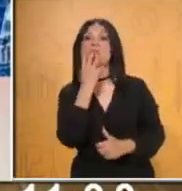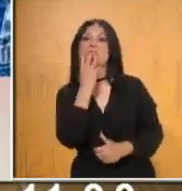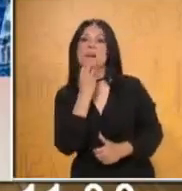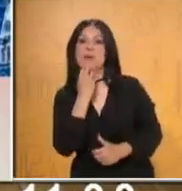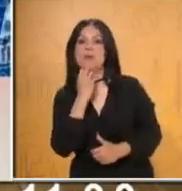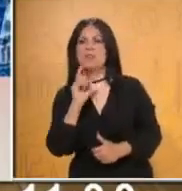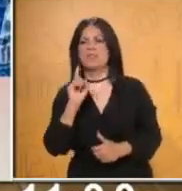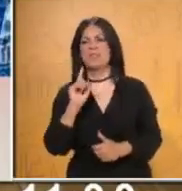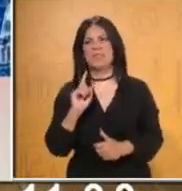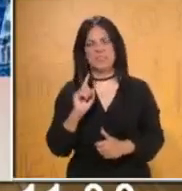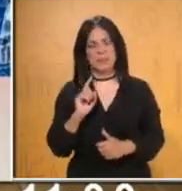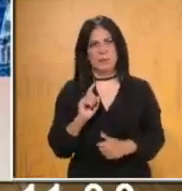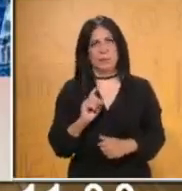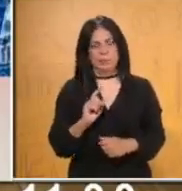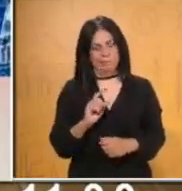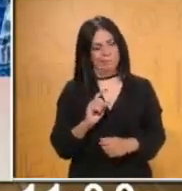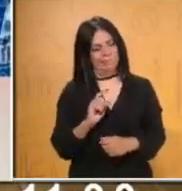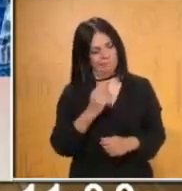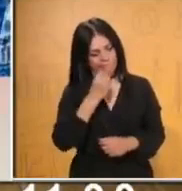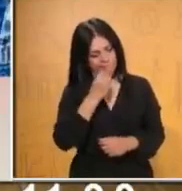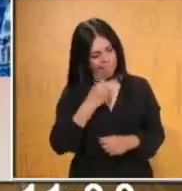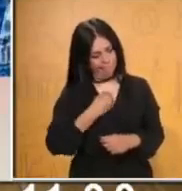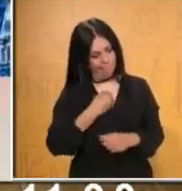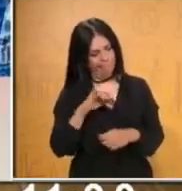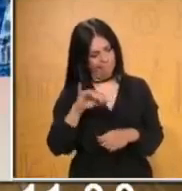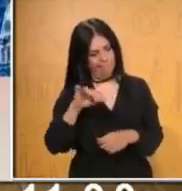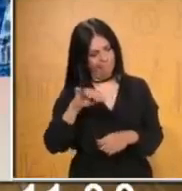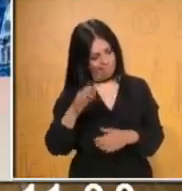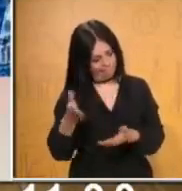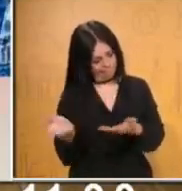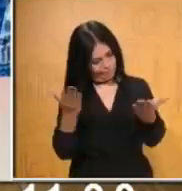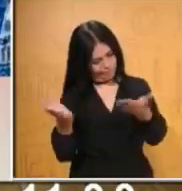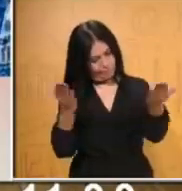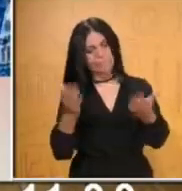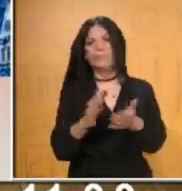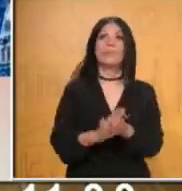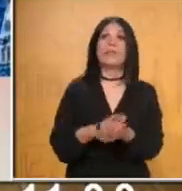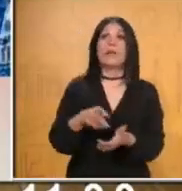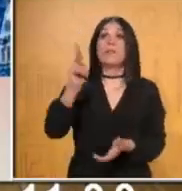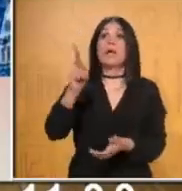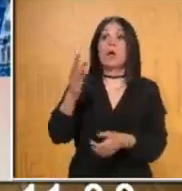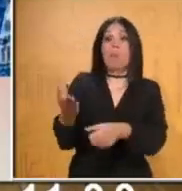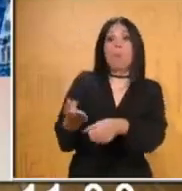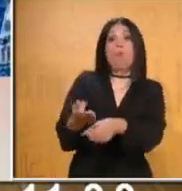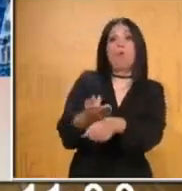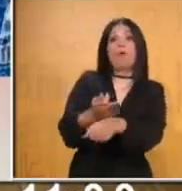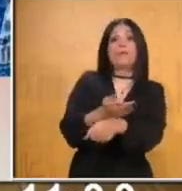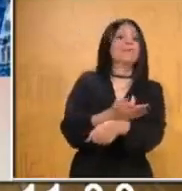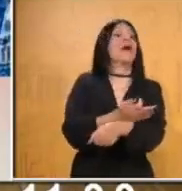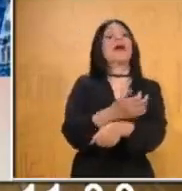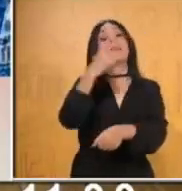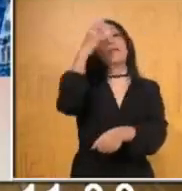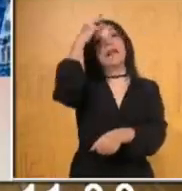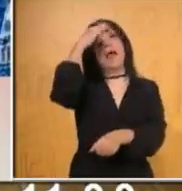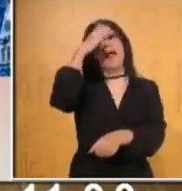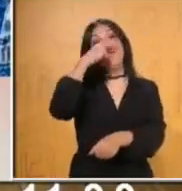concede el permiso. Scrooge se da cuenta que ya es muy noche y se retira a dormir en vez de ir a festejar la víspera